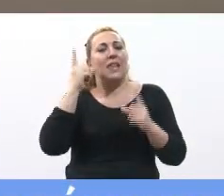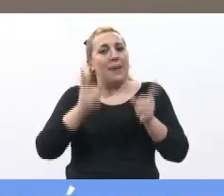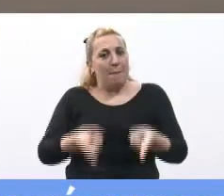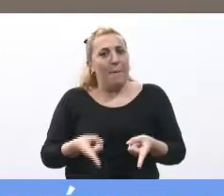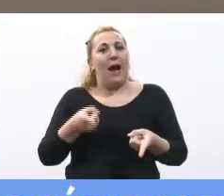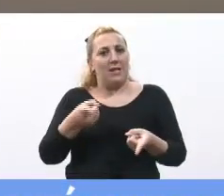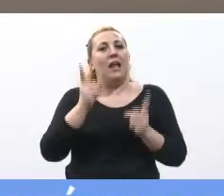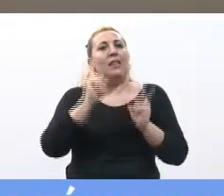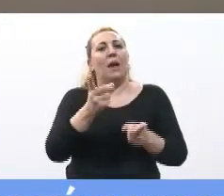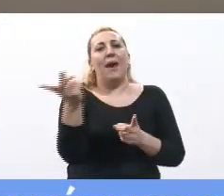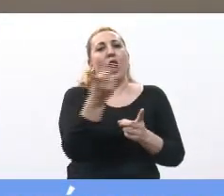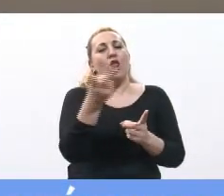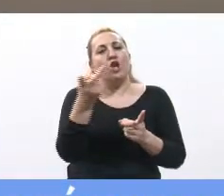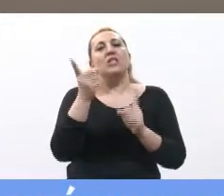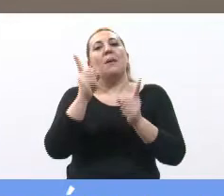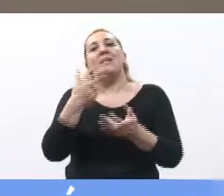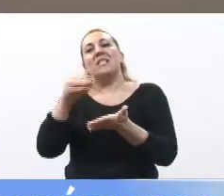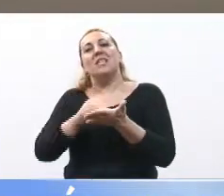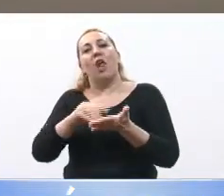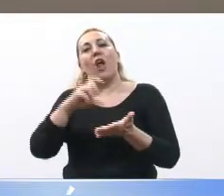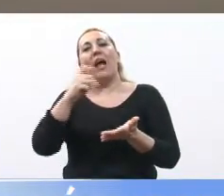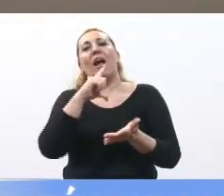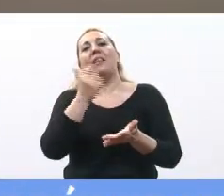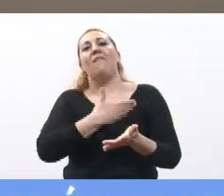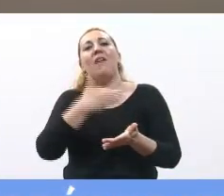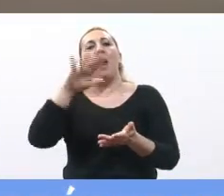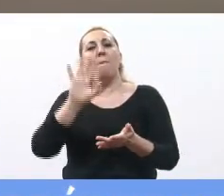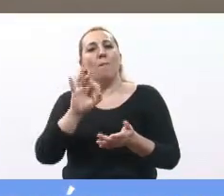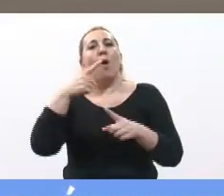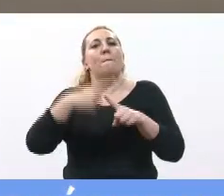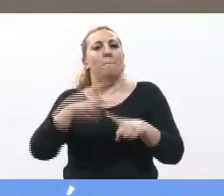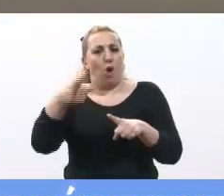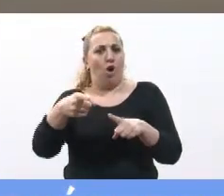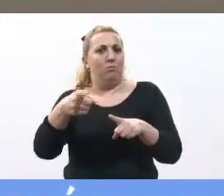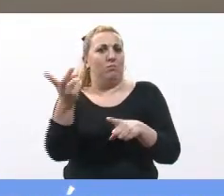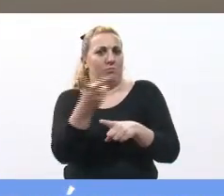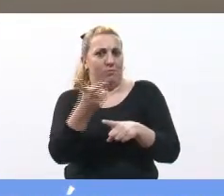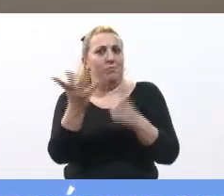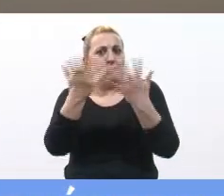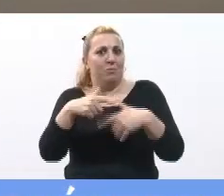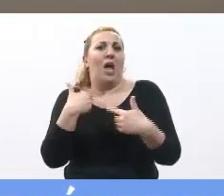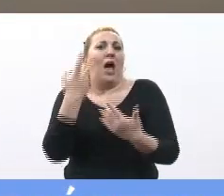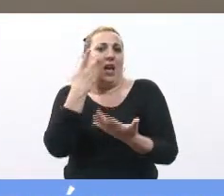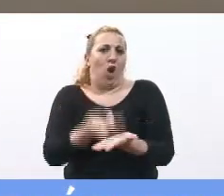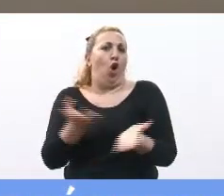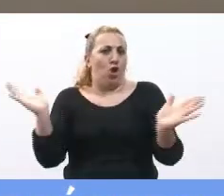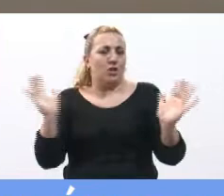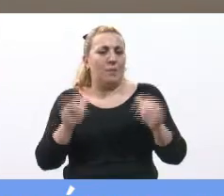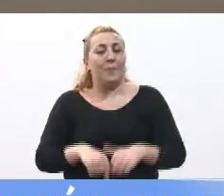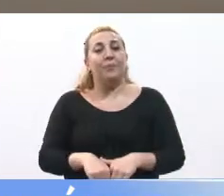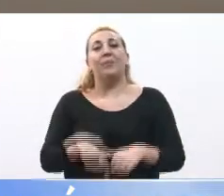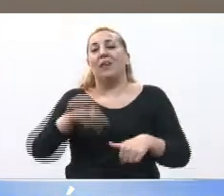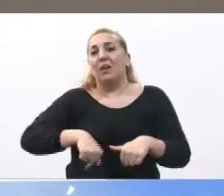senadora Catalfamo, a ambas, mi reconocimiento por este proyecto que estamos analizando hoy. Al lado de una